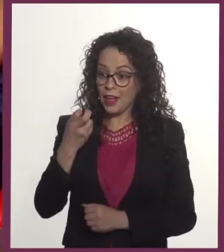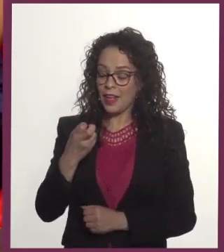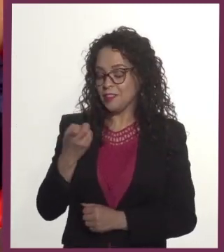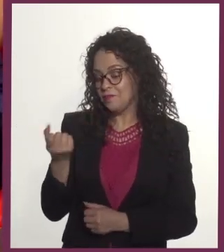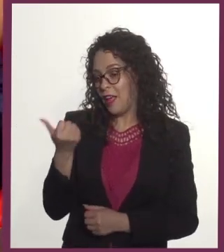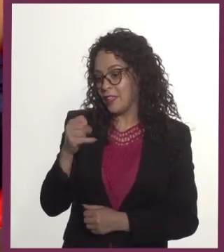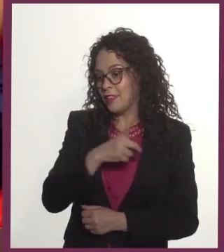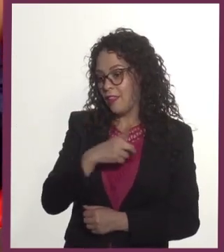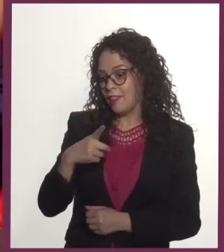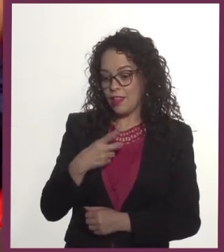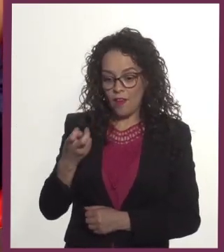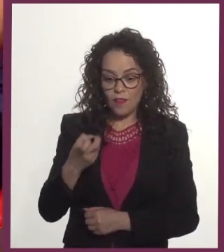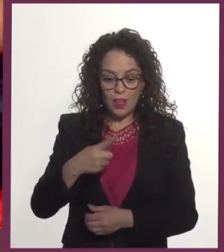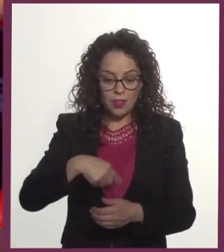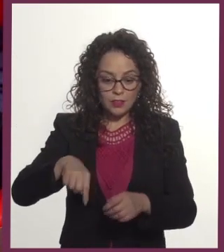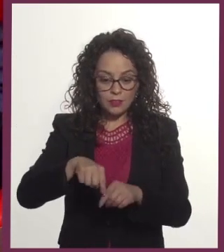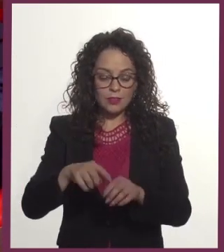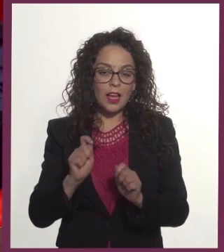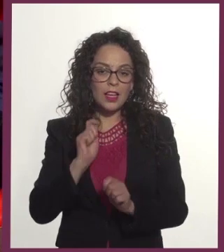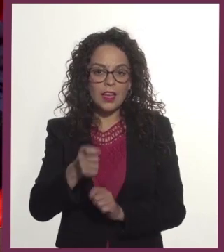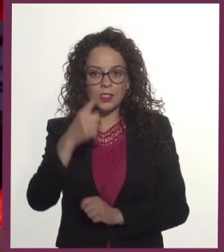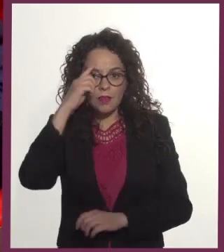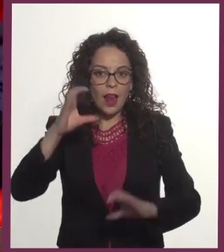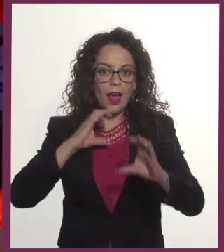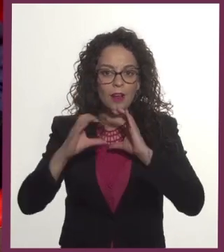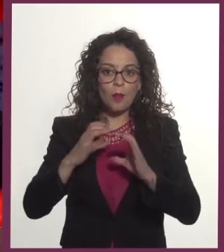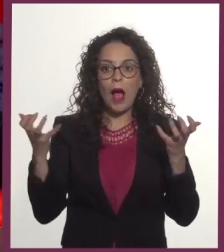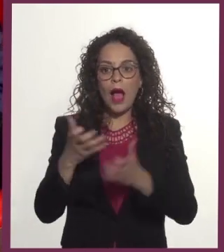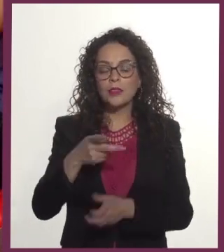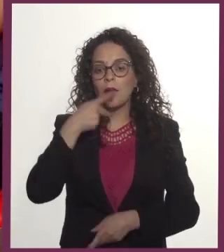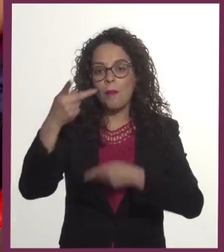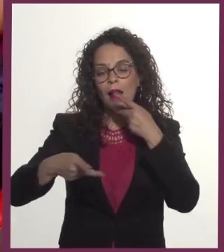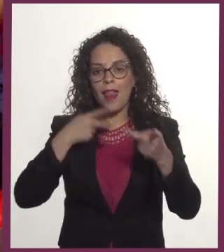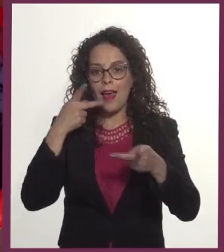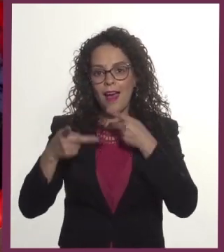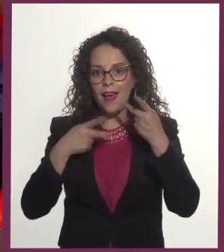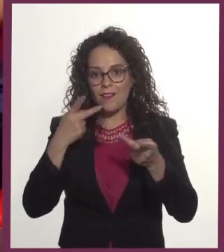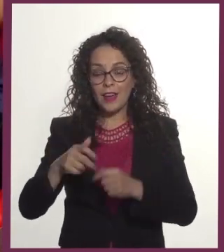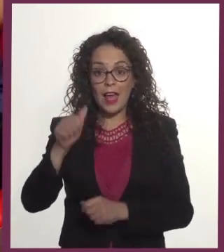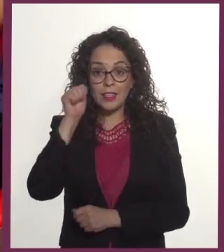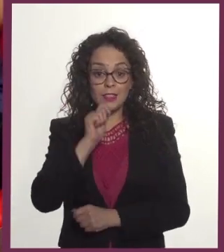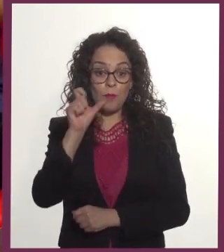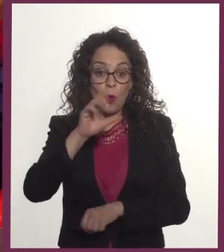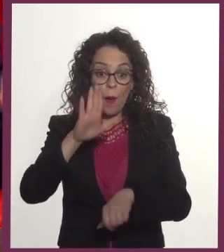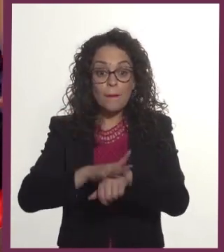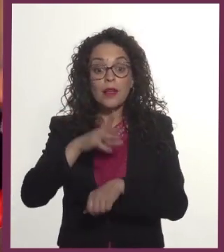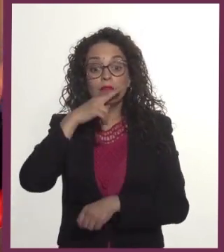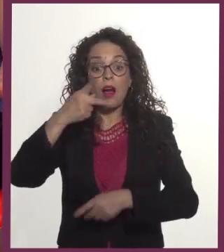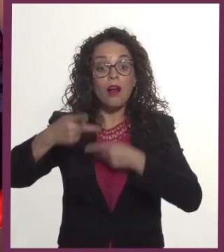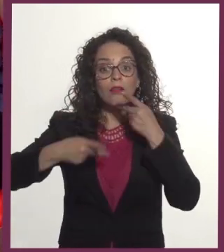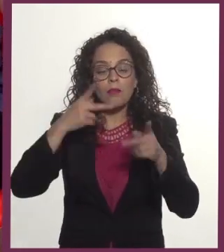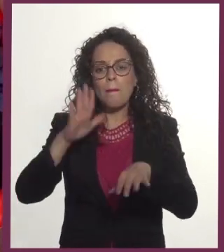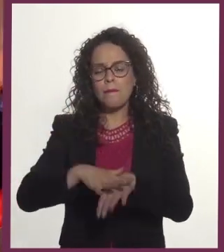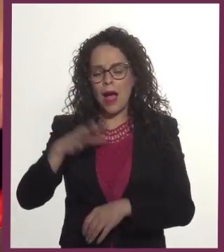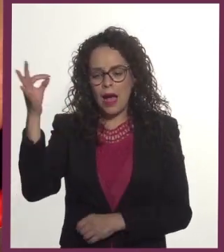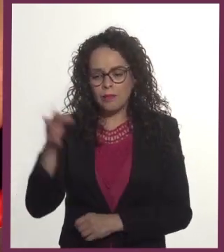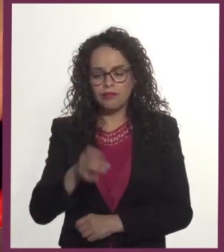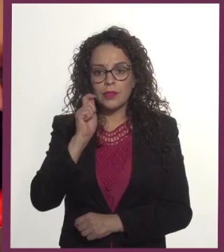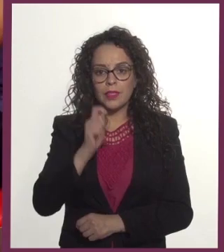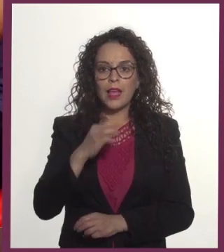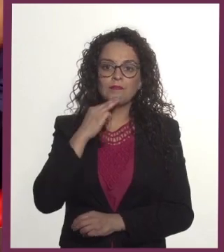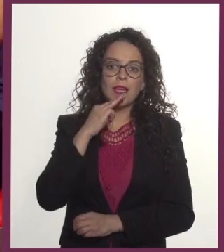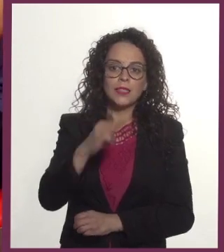trata esta sección de comunicación. Nos hacemos de palabras. Y siempre, mientras mejor hablemos, más efectivo será nuestro